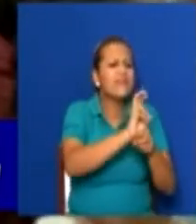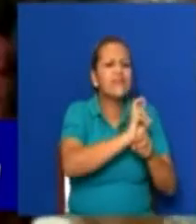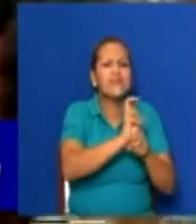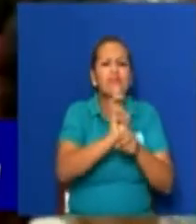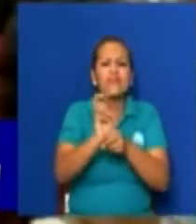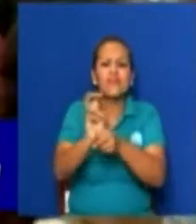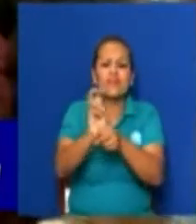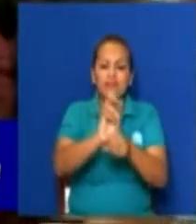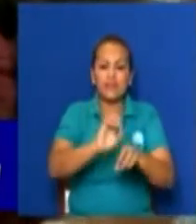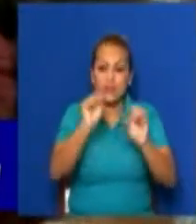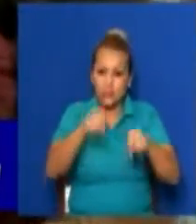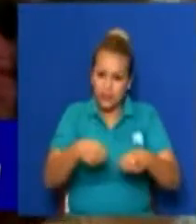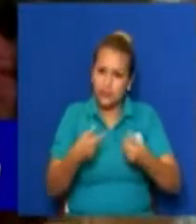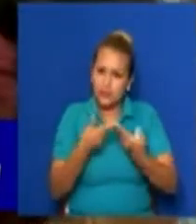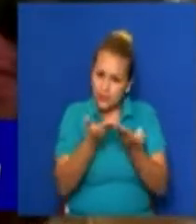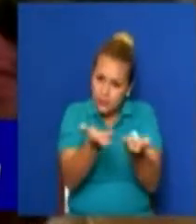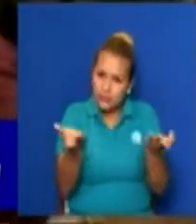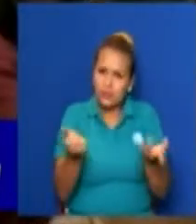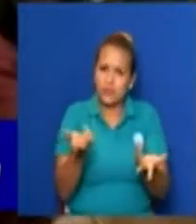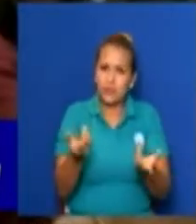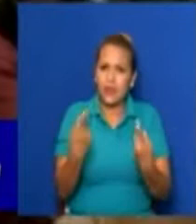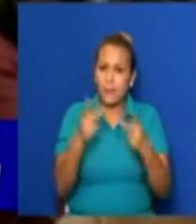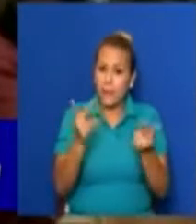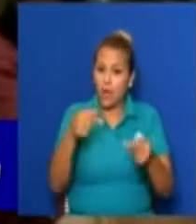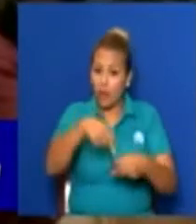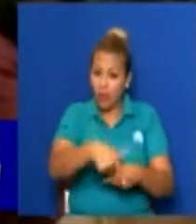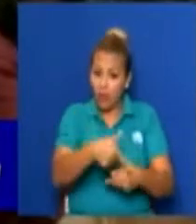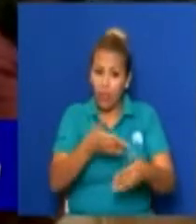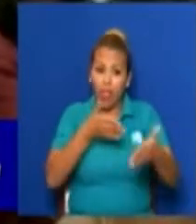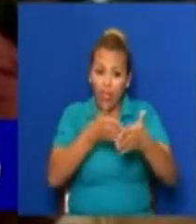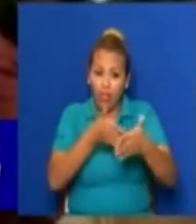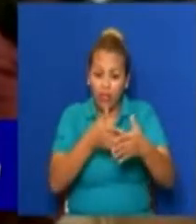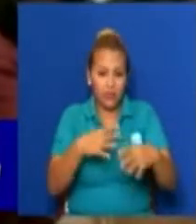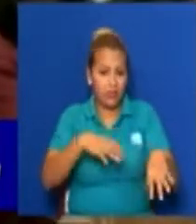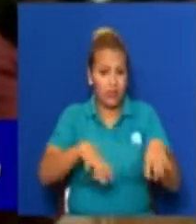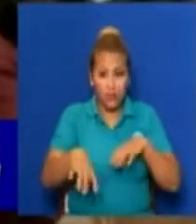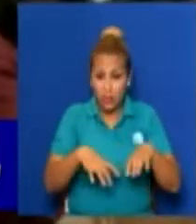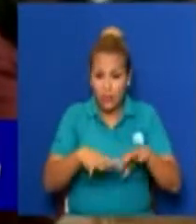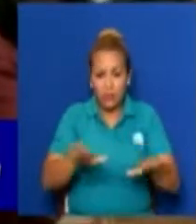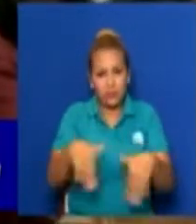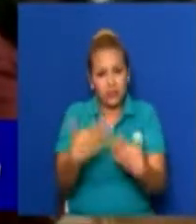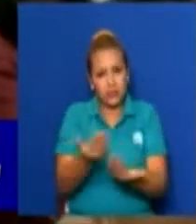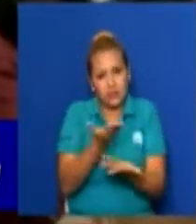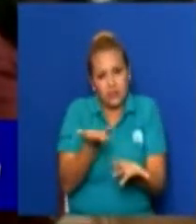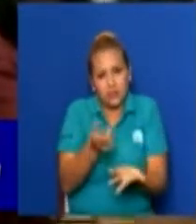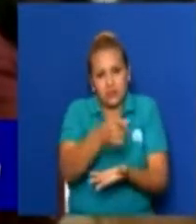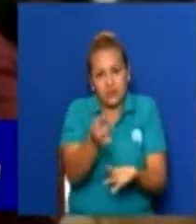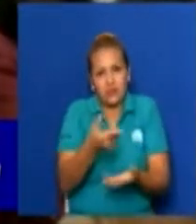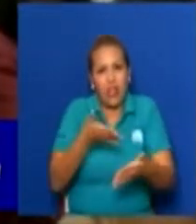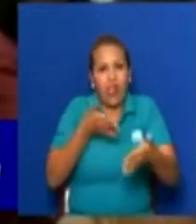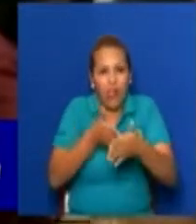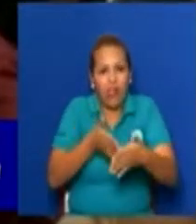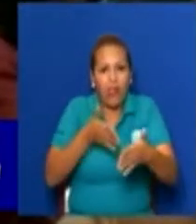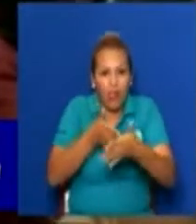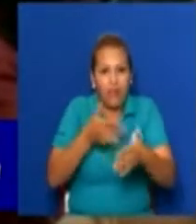cómo avanzar. Pero si esto no se puede, si ellos solos no van a poder nunca, porque siempre hay